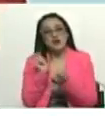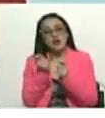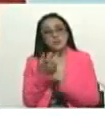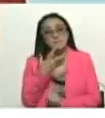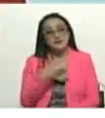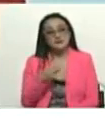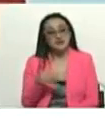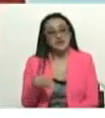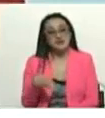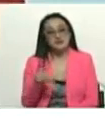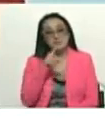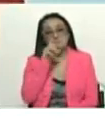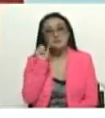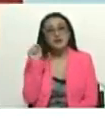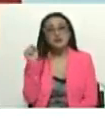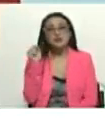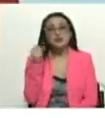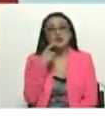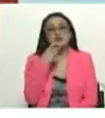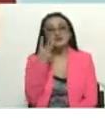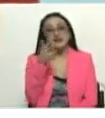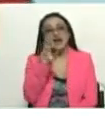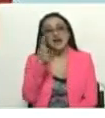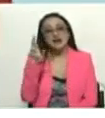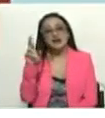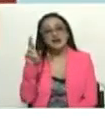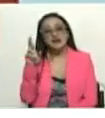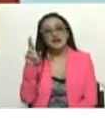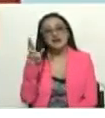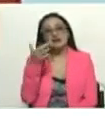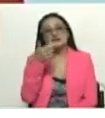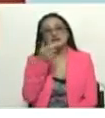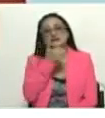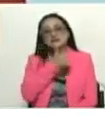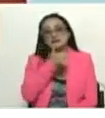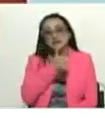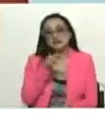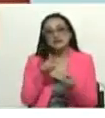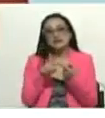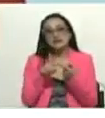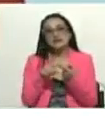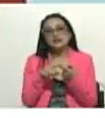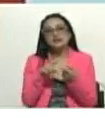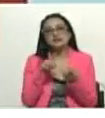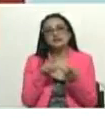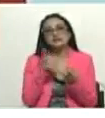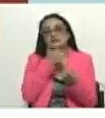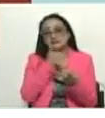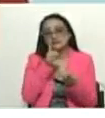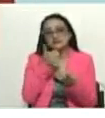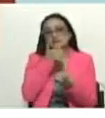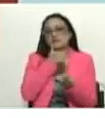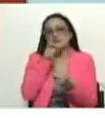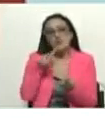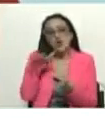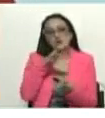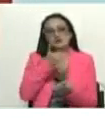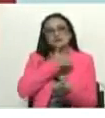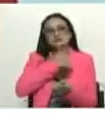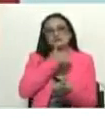lo ha traducido en las 3 R, en el resistir, como hemos resistido como un pueblo valiente,